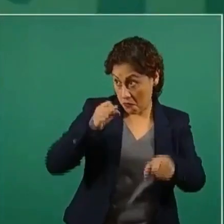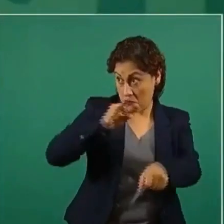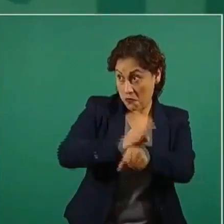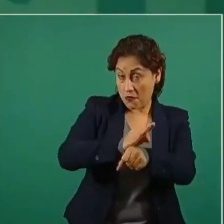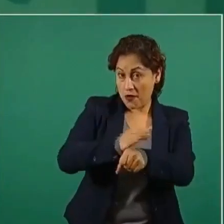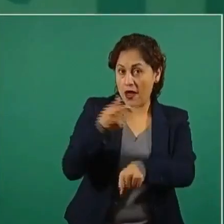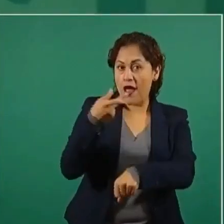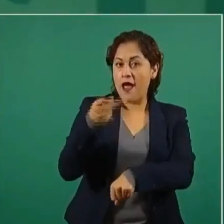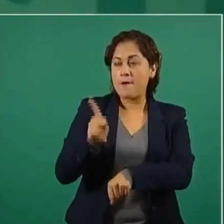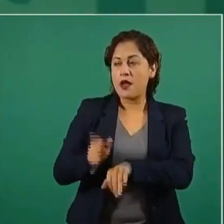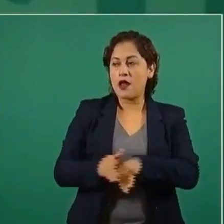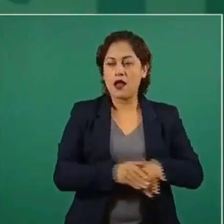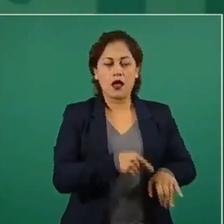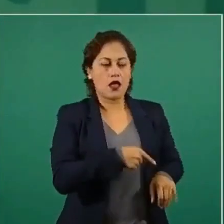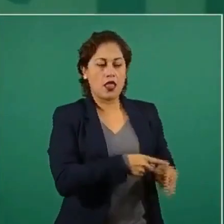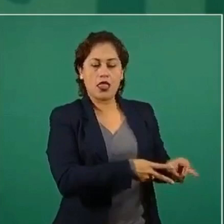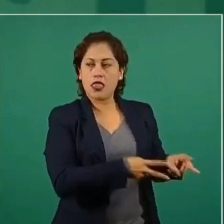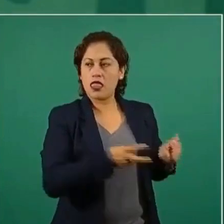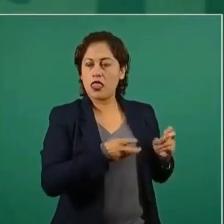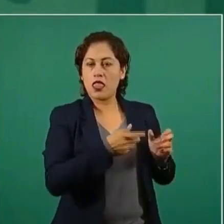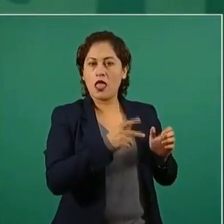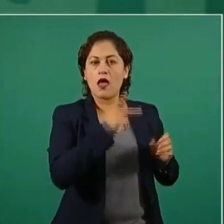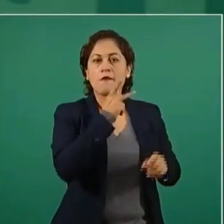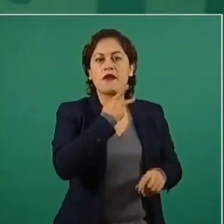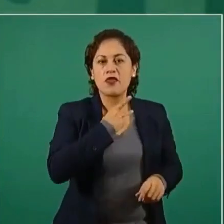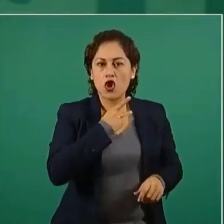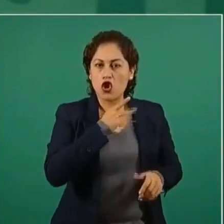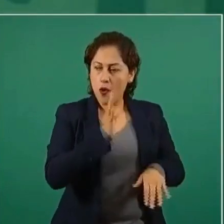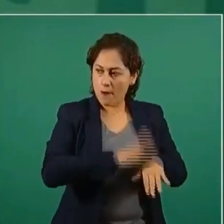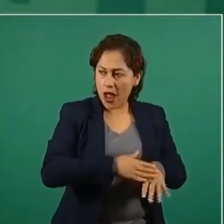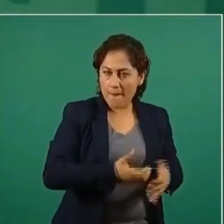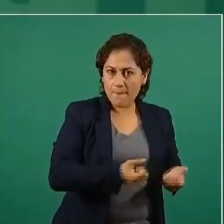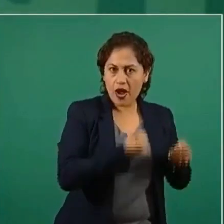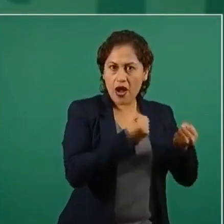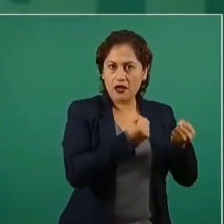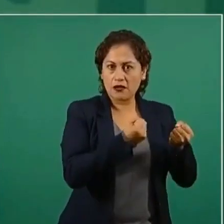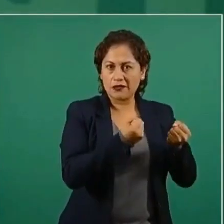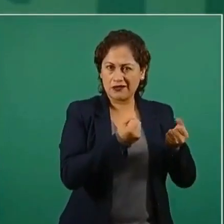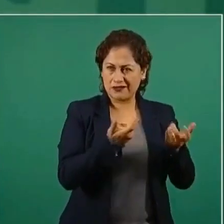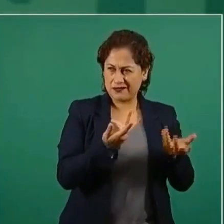vamos a extraer más petróleo. Un doble discurso.